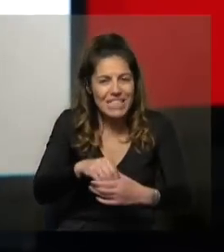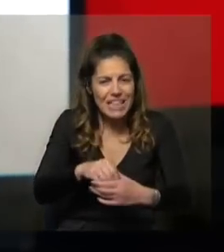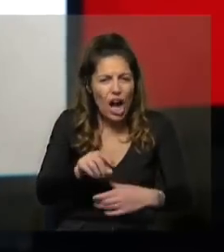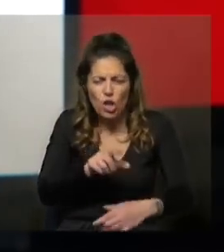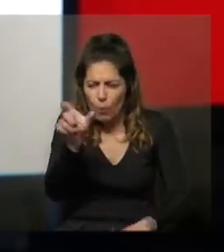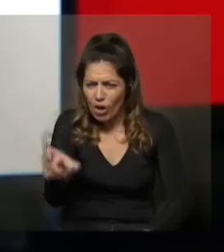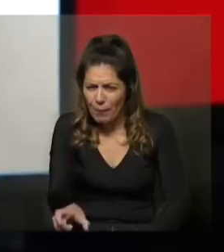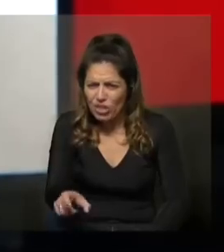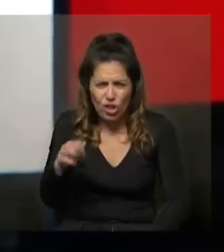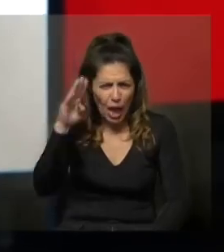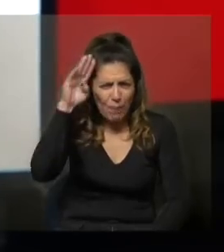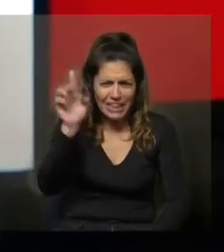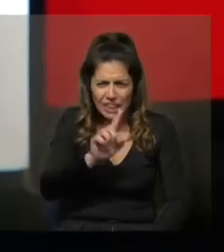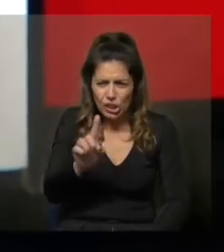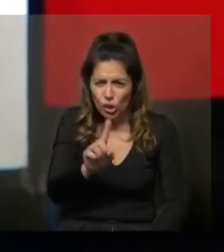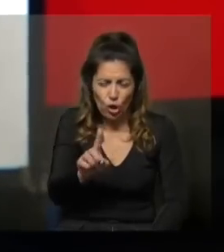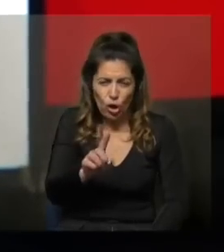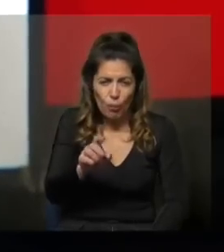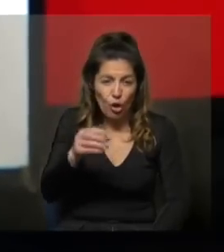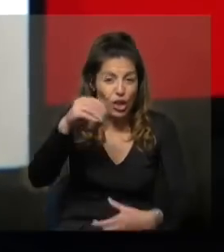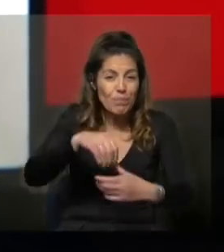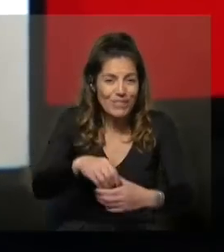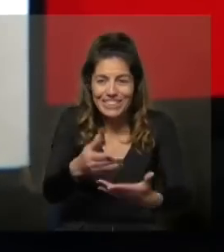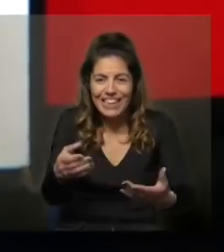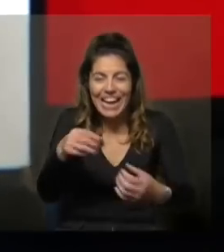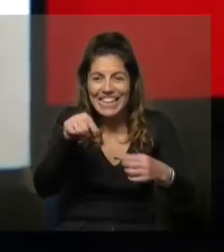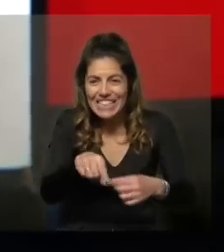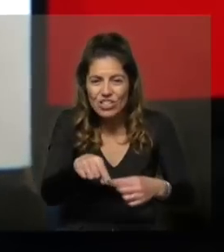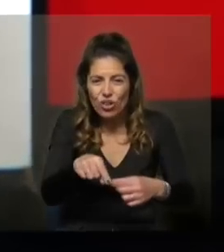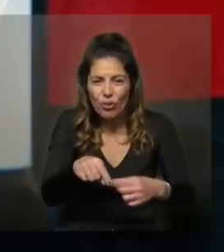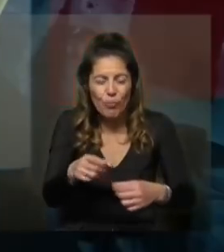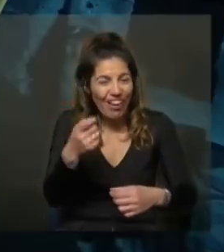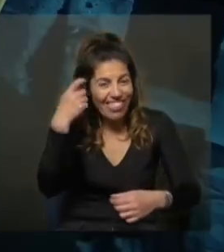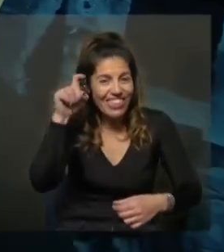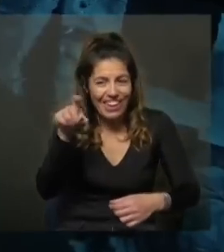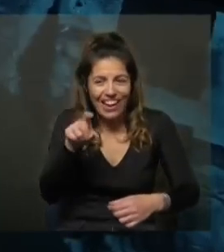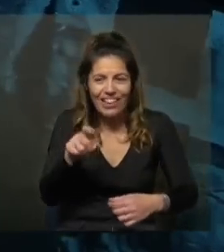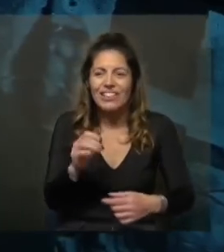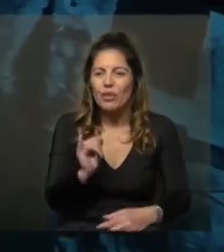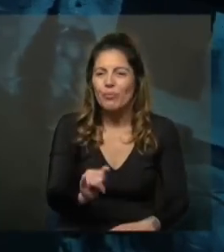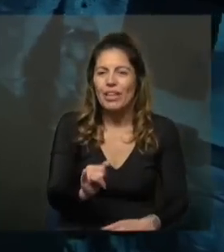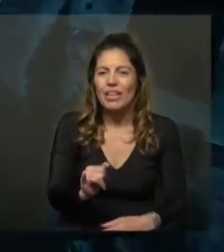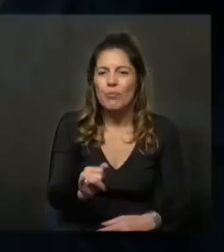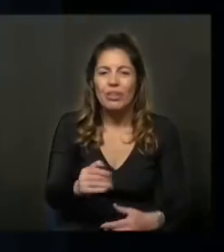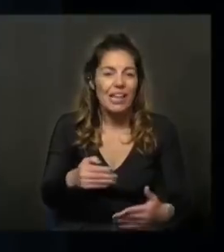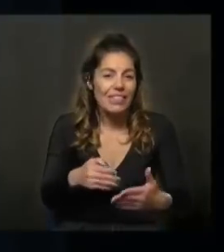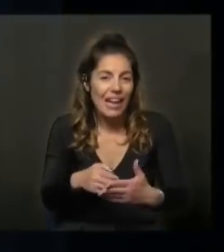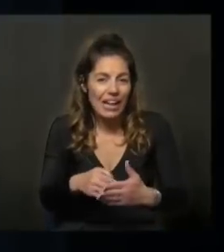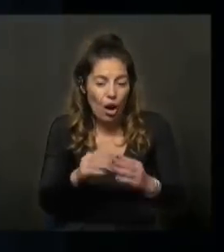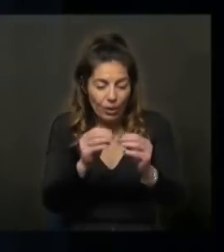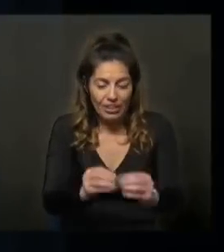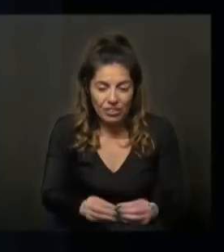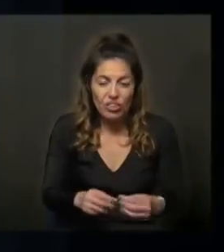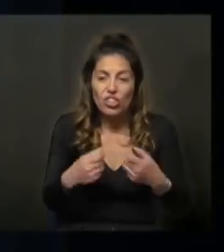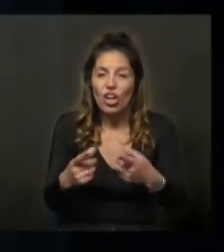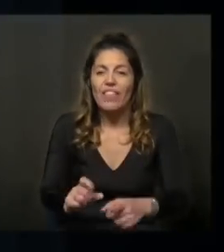por la persona de maní ni por la concepción Bueno por el hecho de que te tranca una rendición de cuentas sino